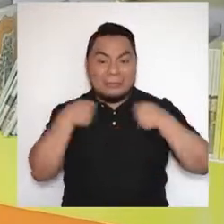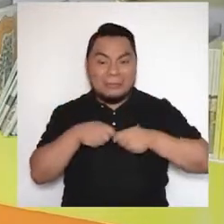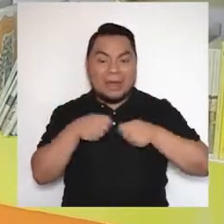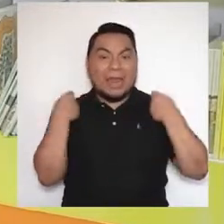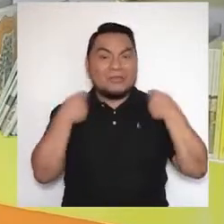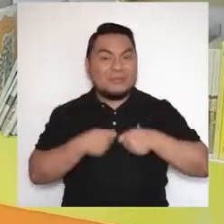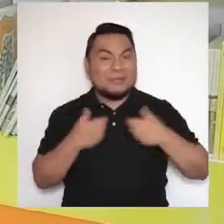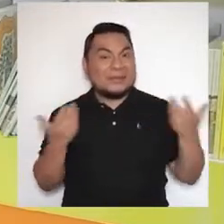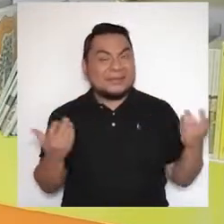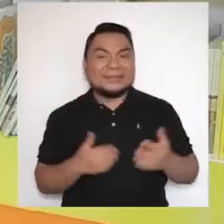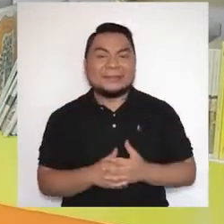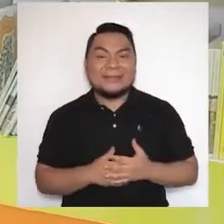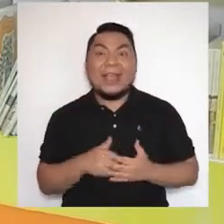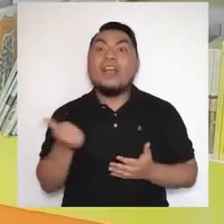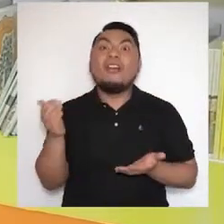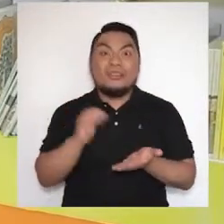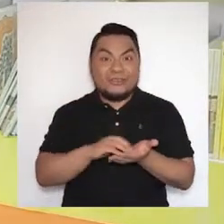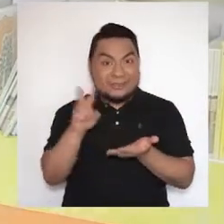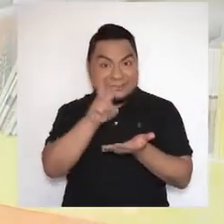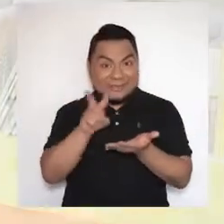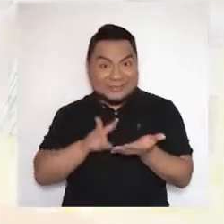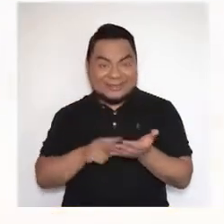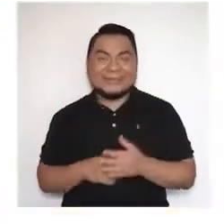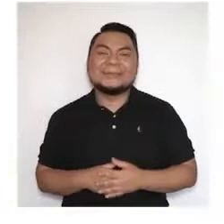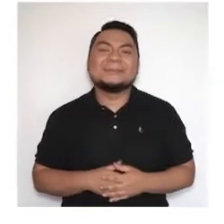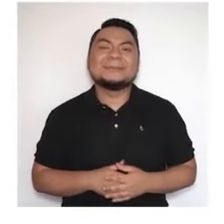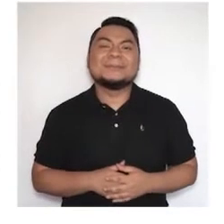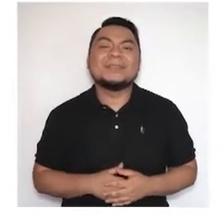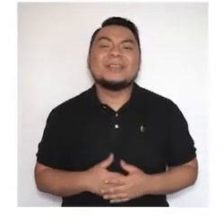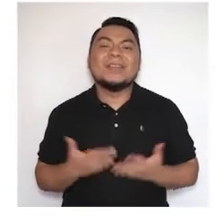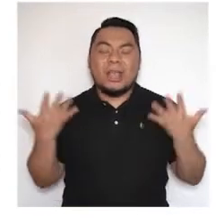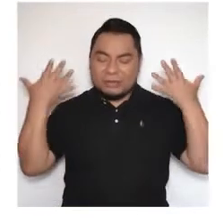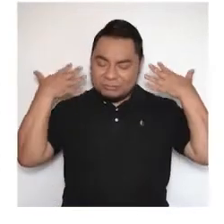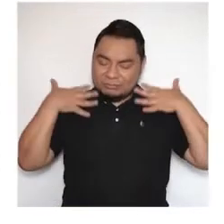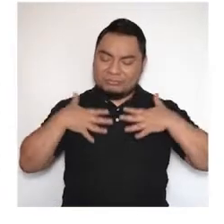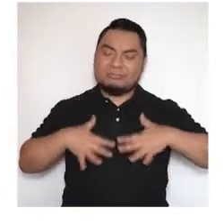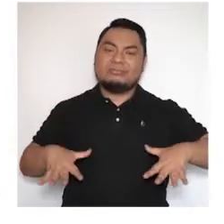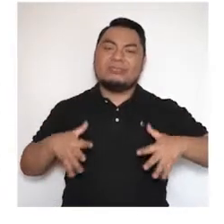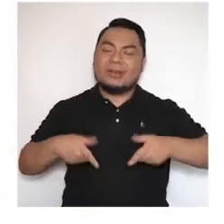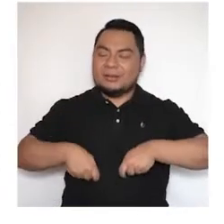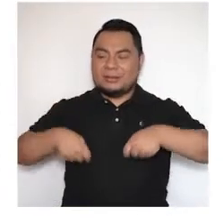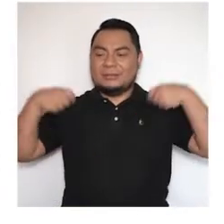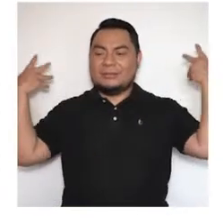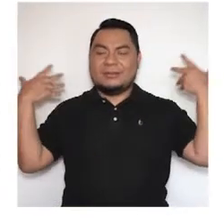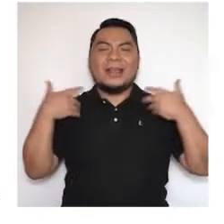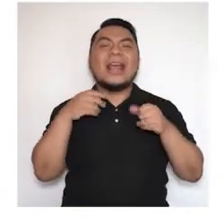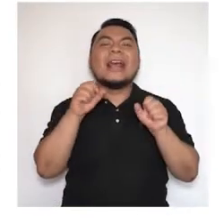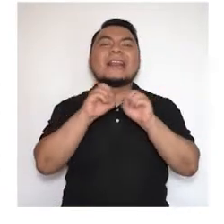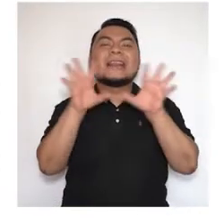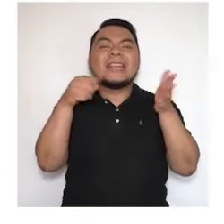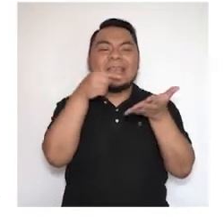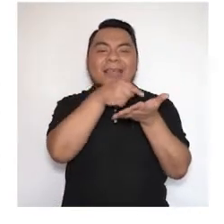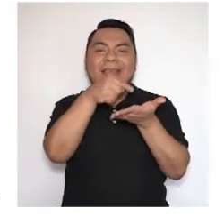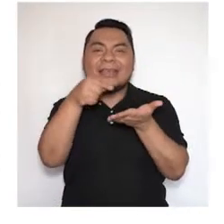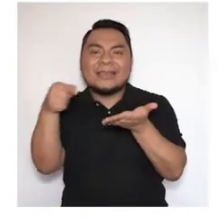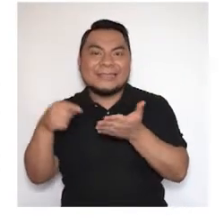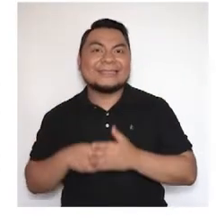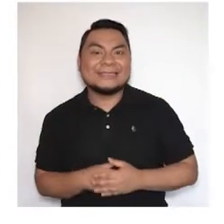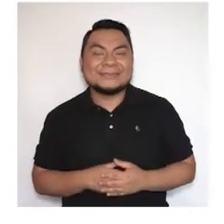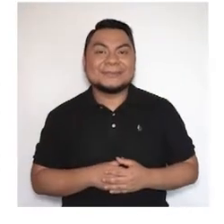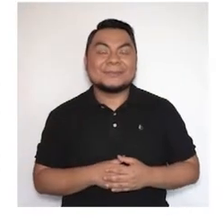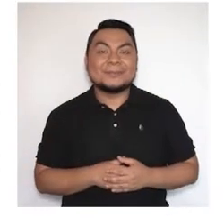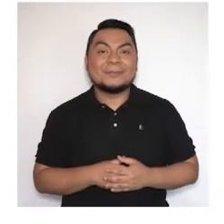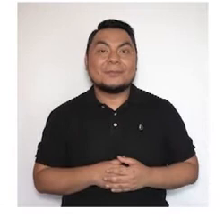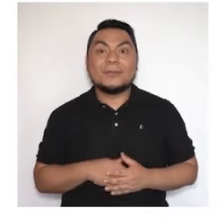desvestir. ¿Lo leemos otra vez? Vistiendo y desvistiendo a los días.